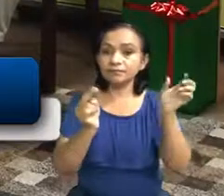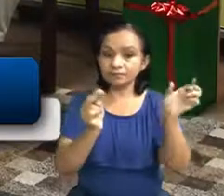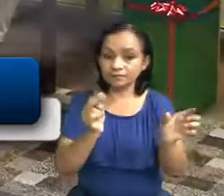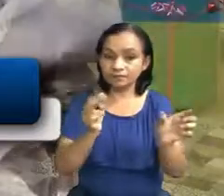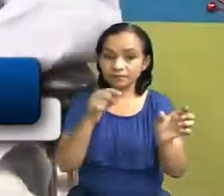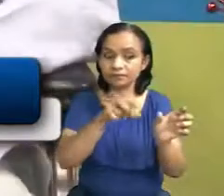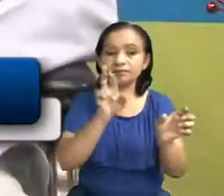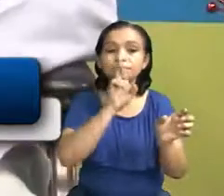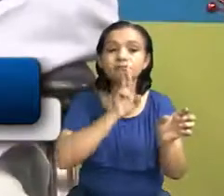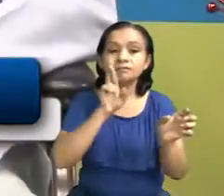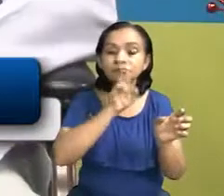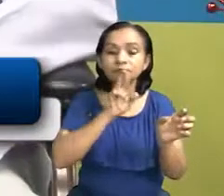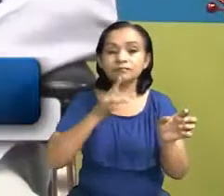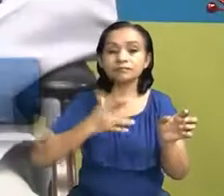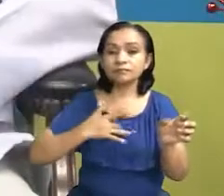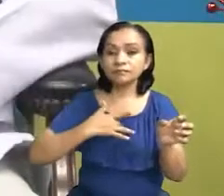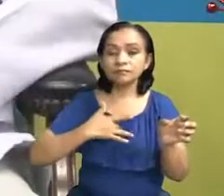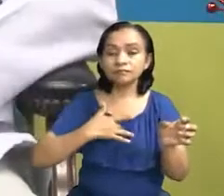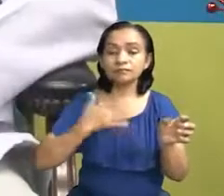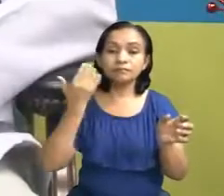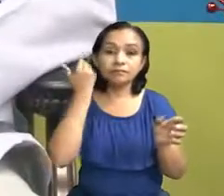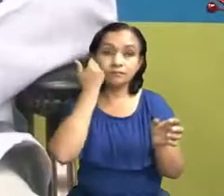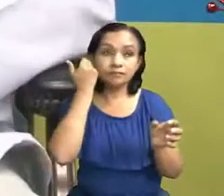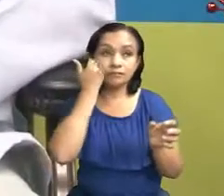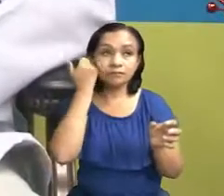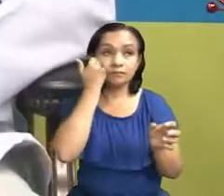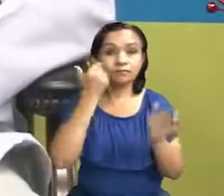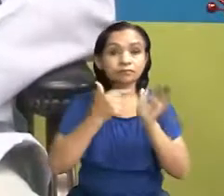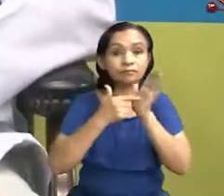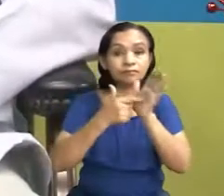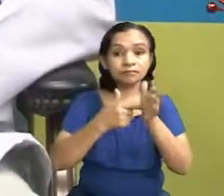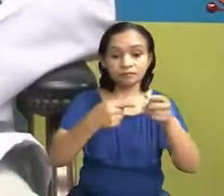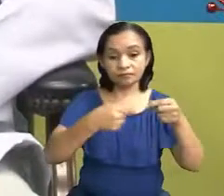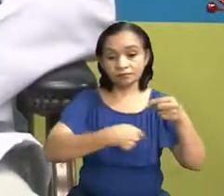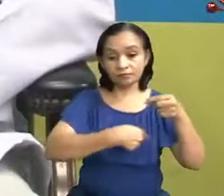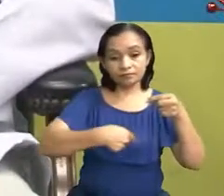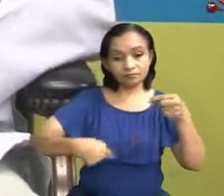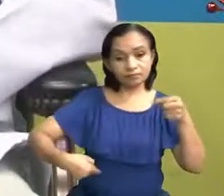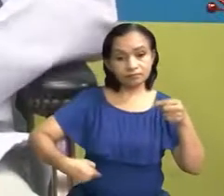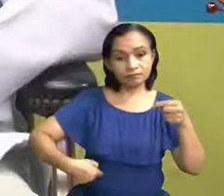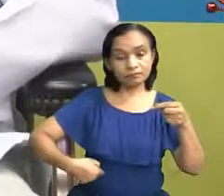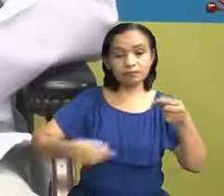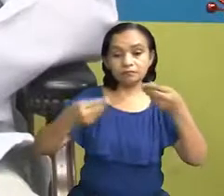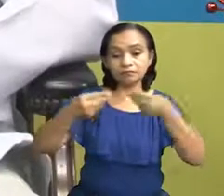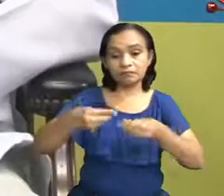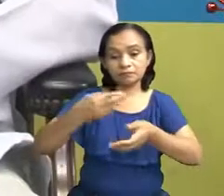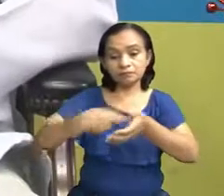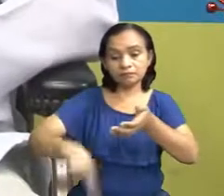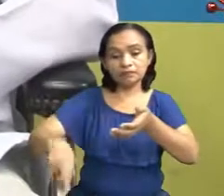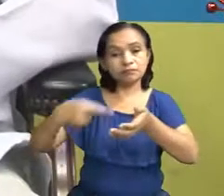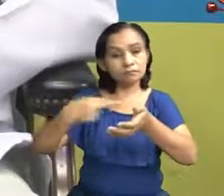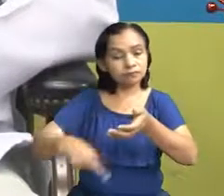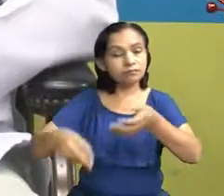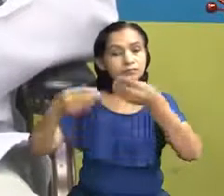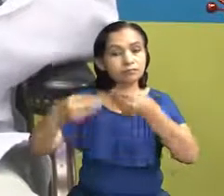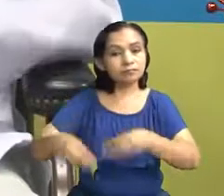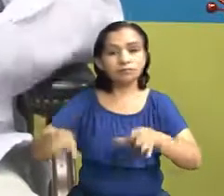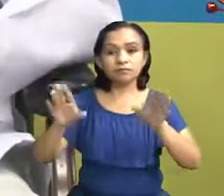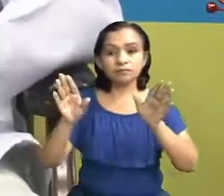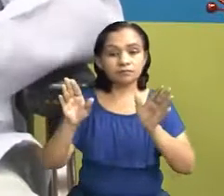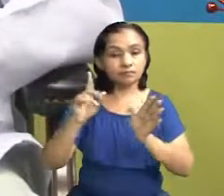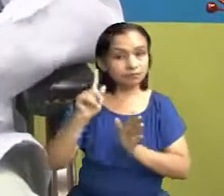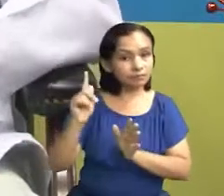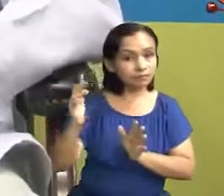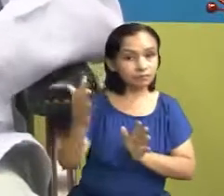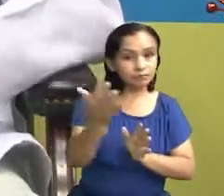y se necesitan para muchas enfermedades, ¿verdad? Por ejemplo, cirugías programadas. Hay pérdida sanguínea cuando hay cirugía, ¿verdad? No en